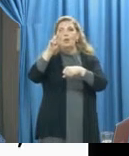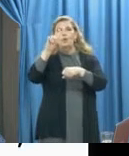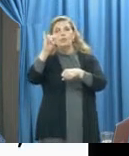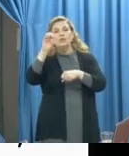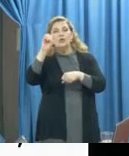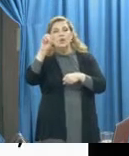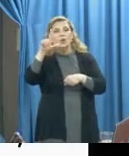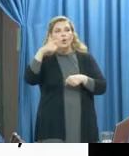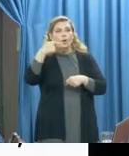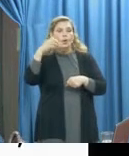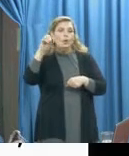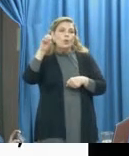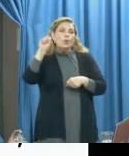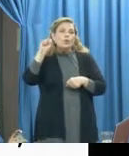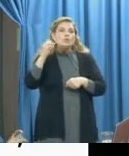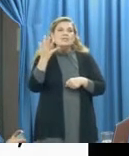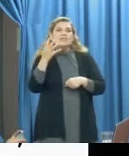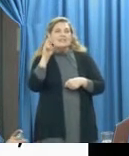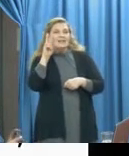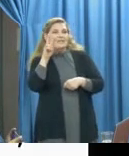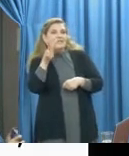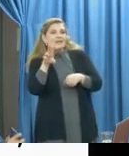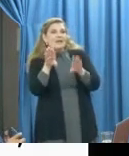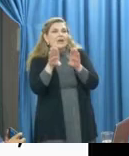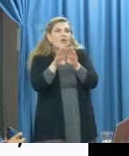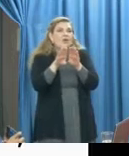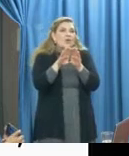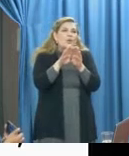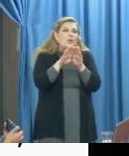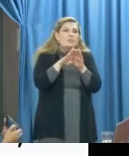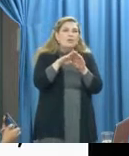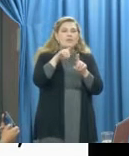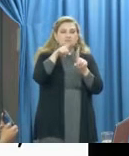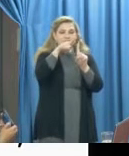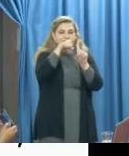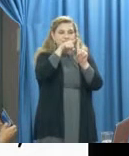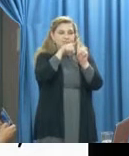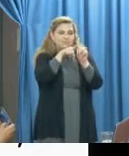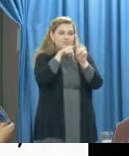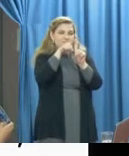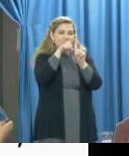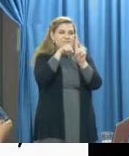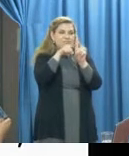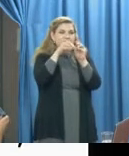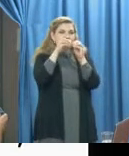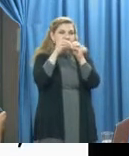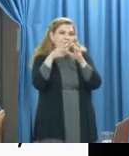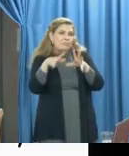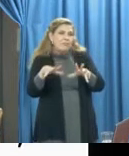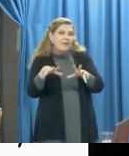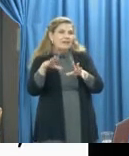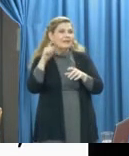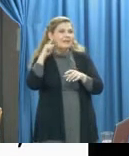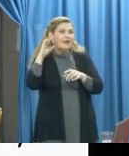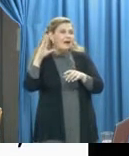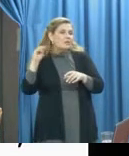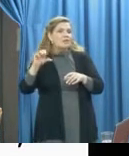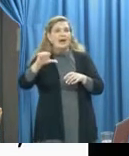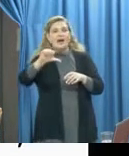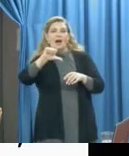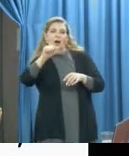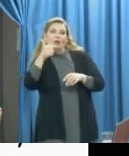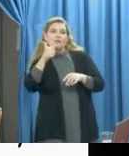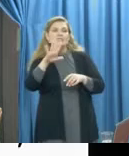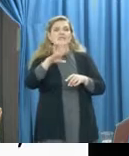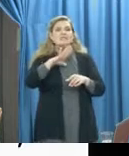otorrinos hacen para ver el grado de pérdida. Claro que hay otras pruebas, tenemos